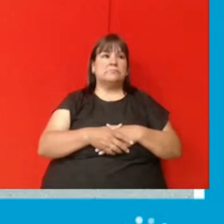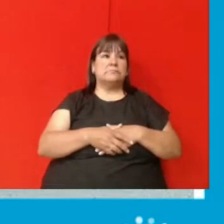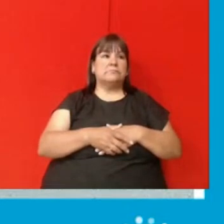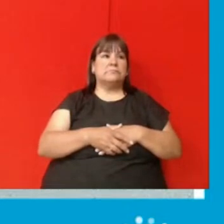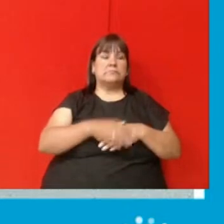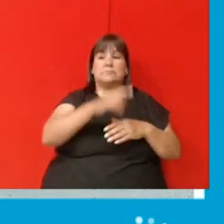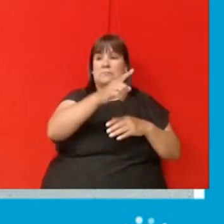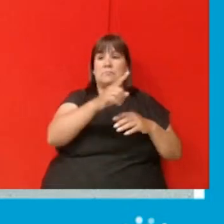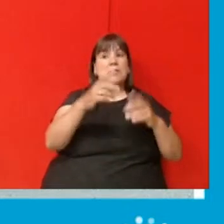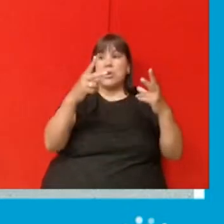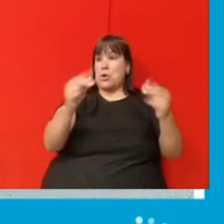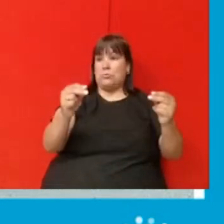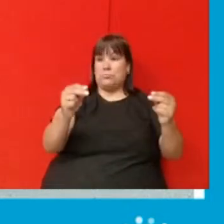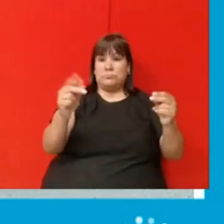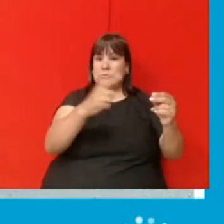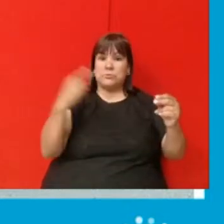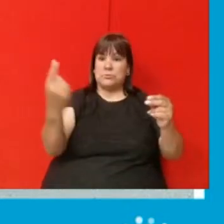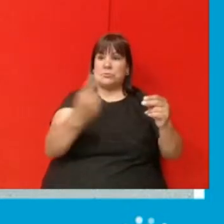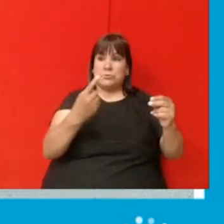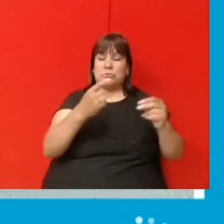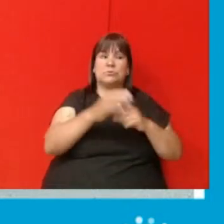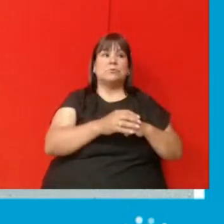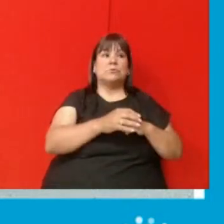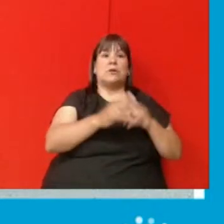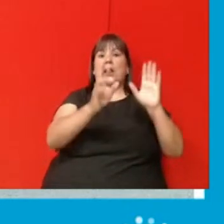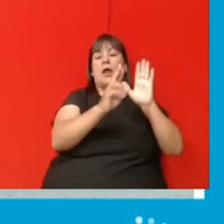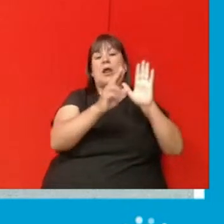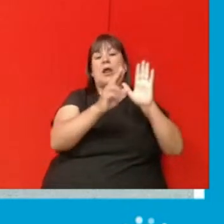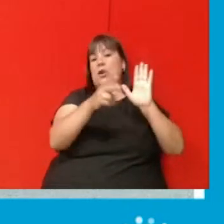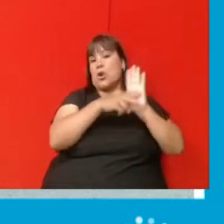No, nosotros no tenemos esas normativas.